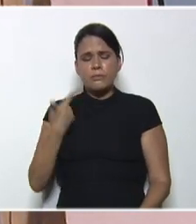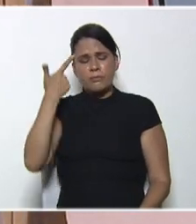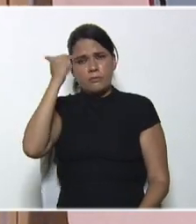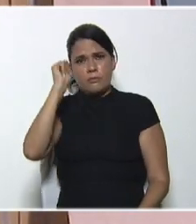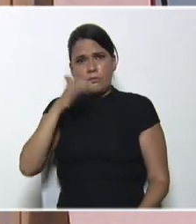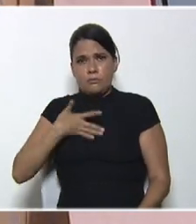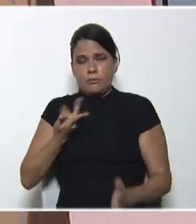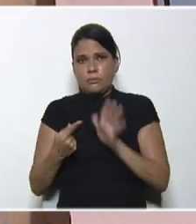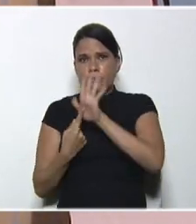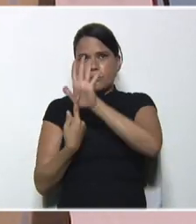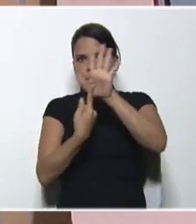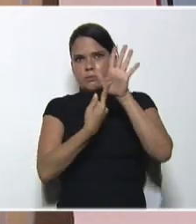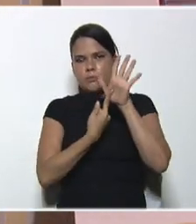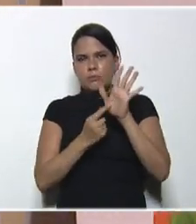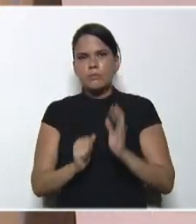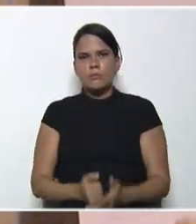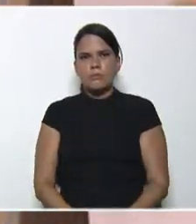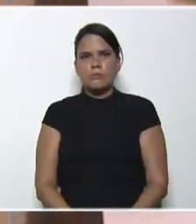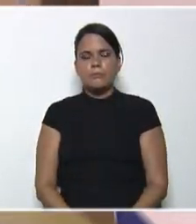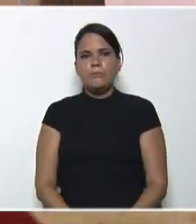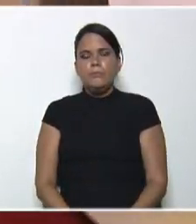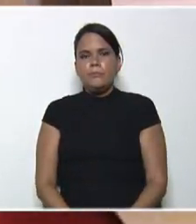poder identificarlos.